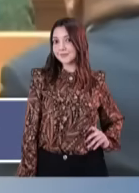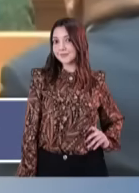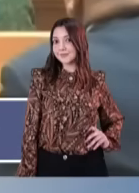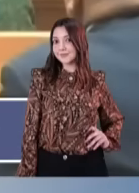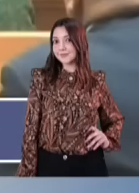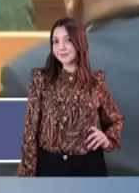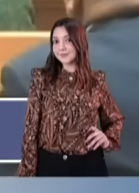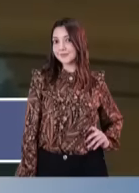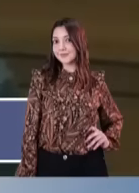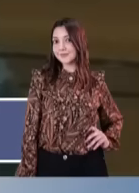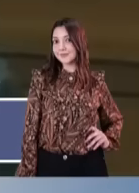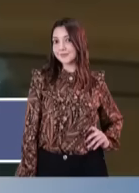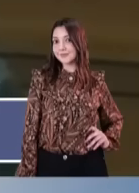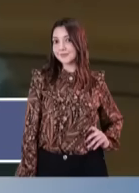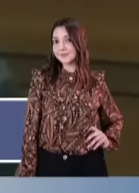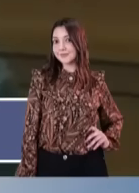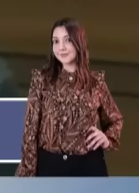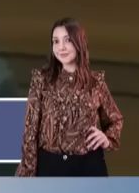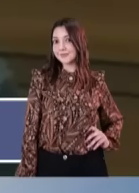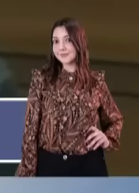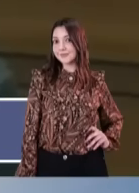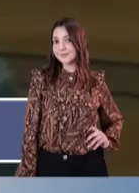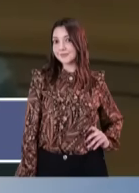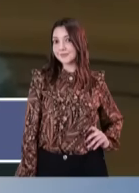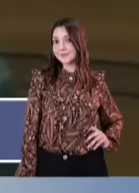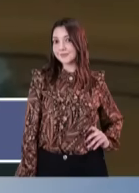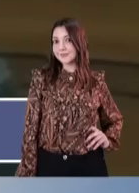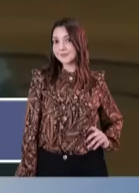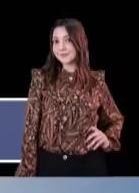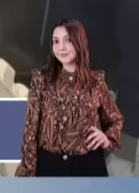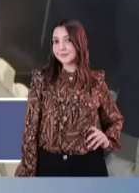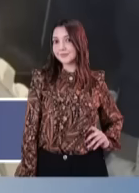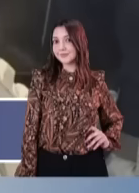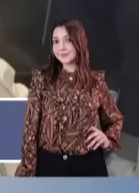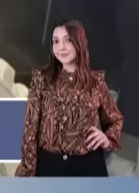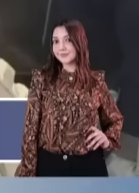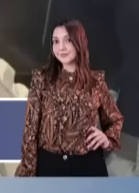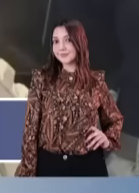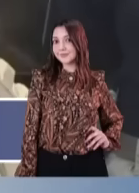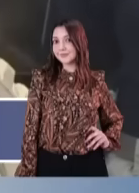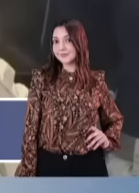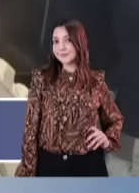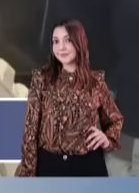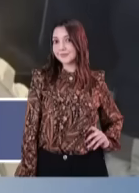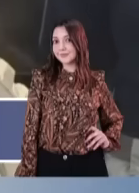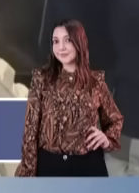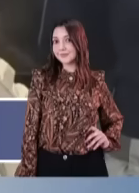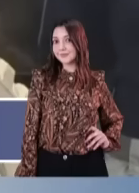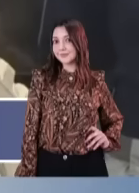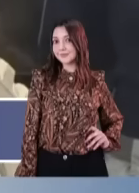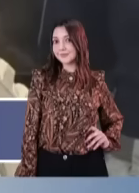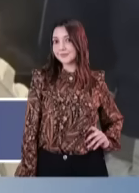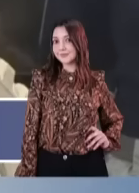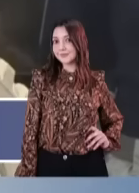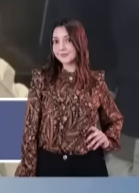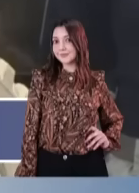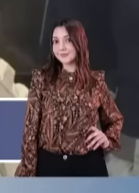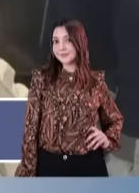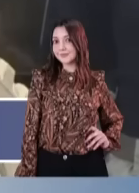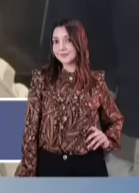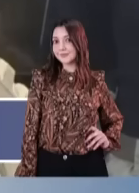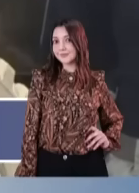ministra, ¿qué antecedentes tiene para decir que acá hay una red de corrupción? Y ella dice, bueno, los que hemos conocido en el marco de esta formalización.